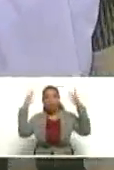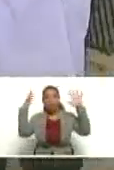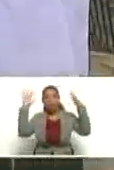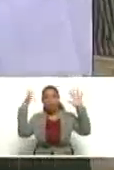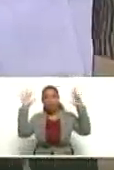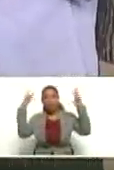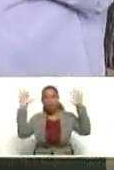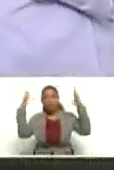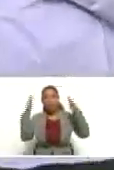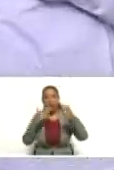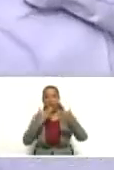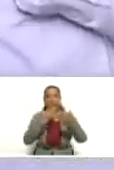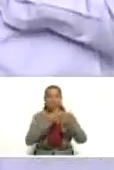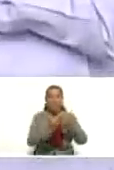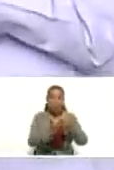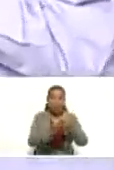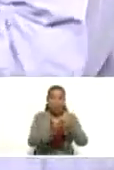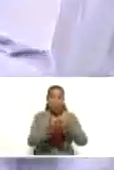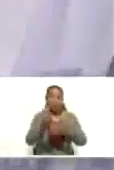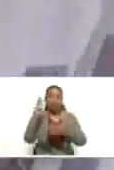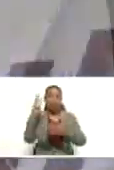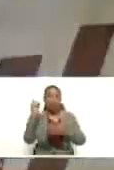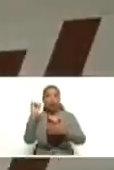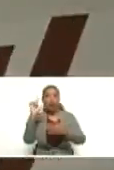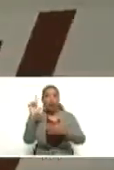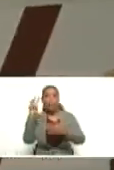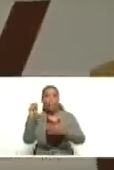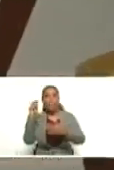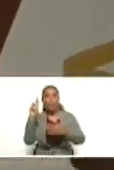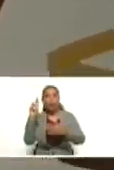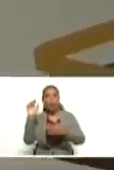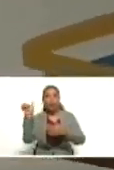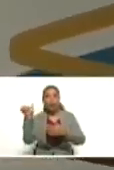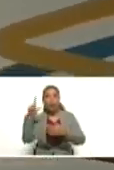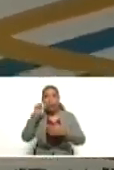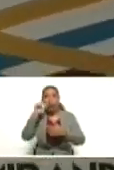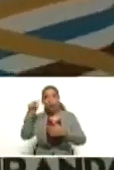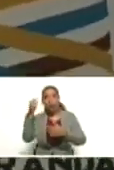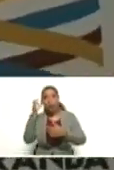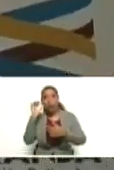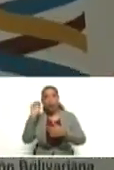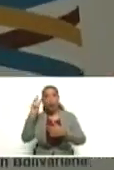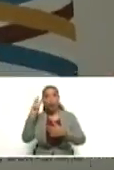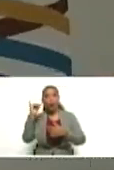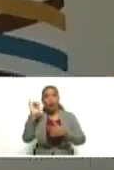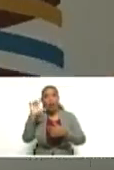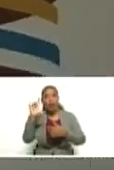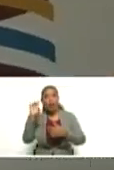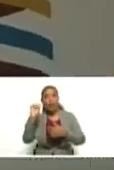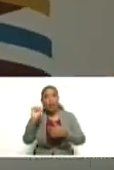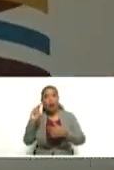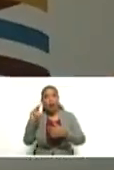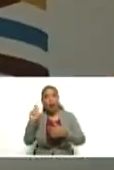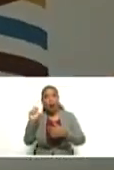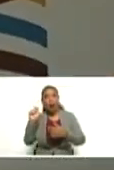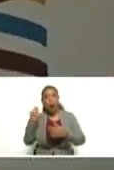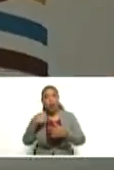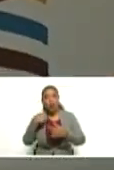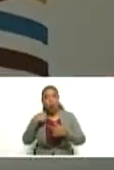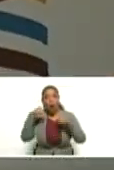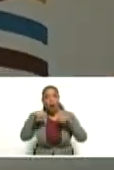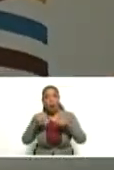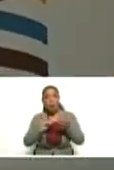con el permiso de Wilmer, de Wileska, de Jennifer. ¿Ah? Mira, yo voy a